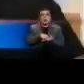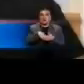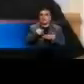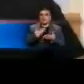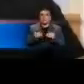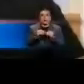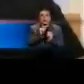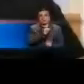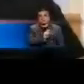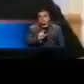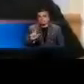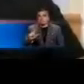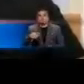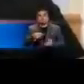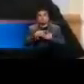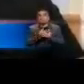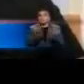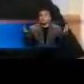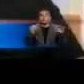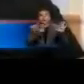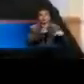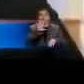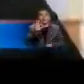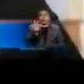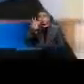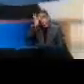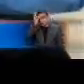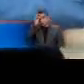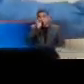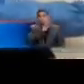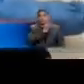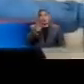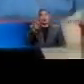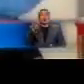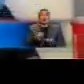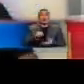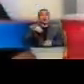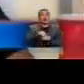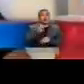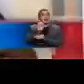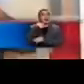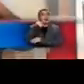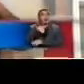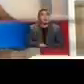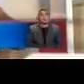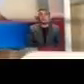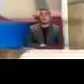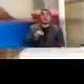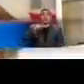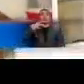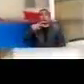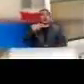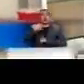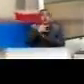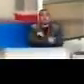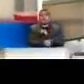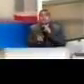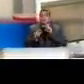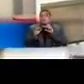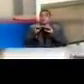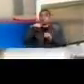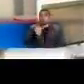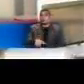que serán distribuidas en 95 hospitales de 44 cantones del país. Ecuador es el segundo país de Sudamérica